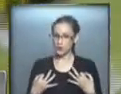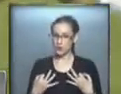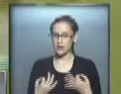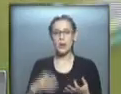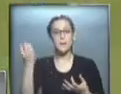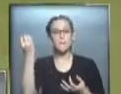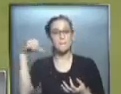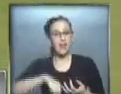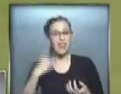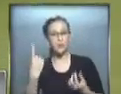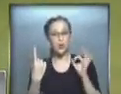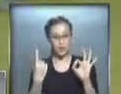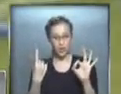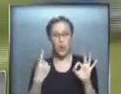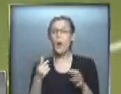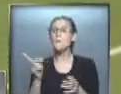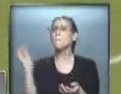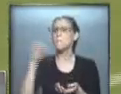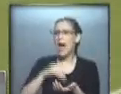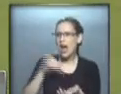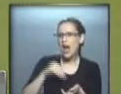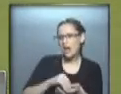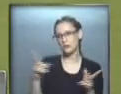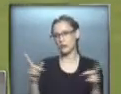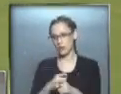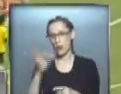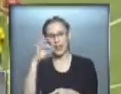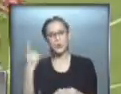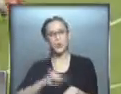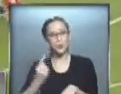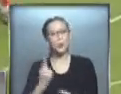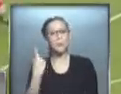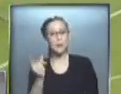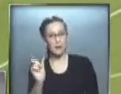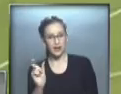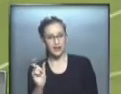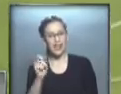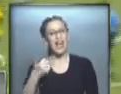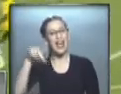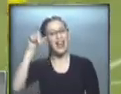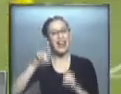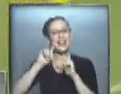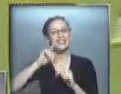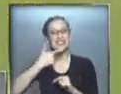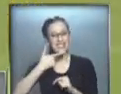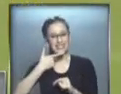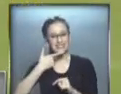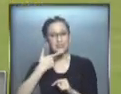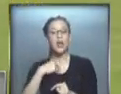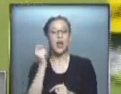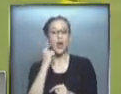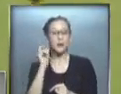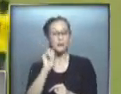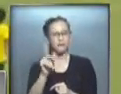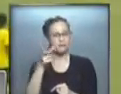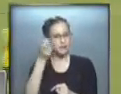perdió marcelo sino que se ampliaba las diferencias 21 minutos de la primera etapa y alexis sánchez uno de los chilenos